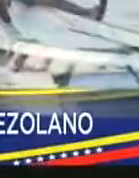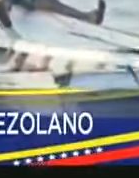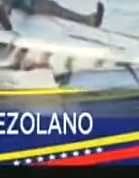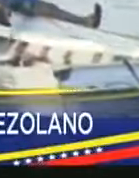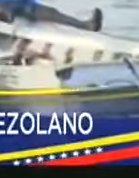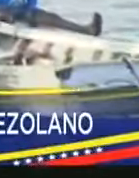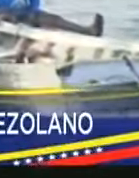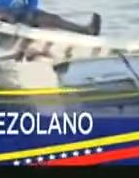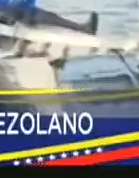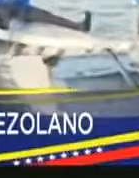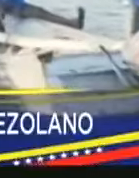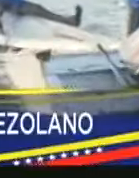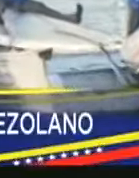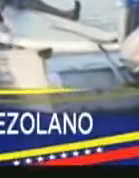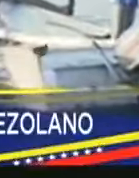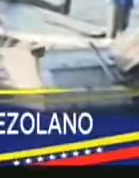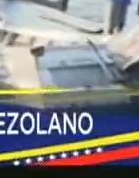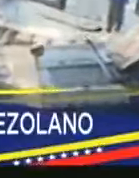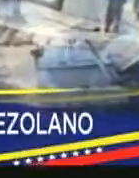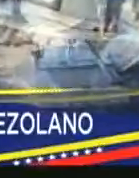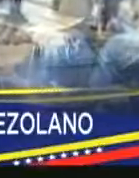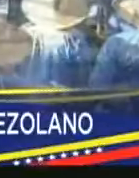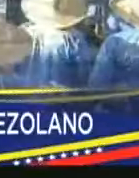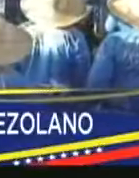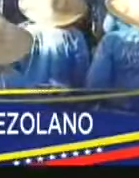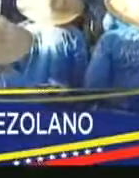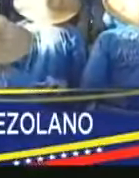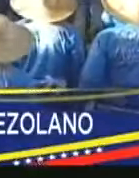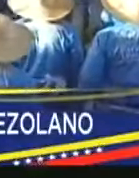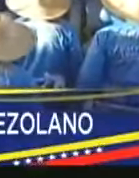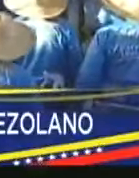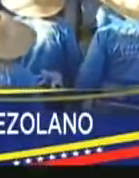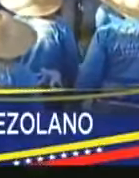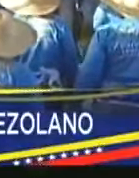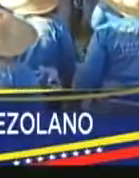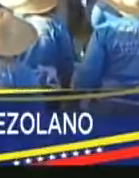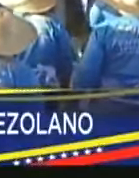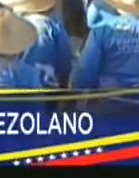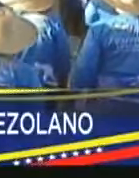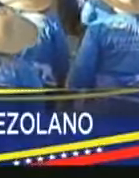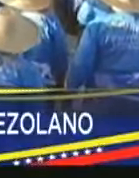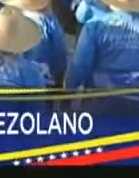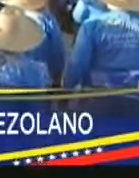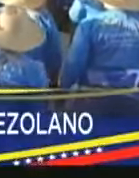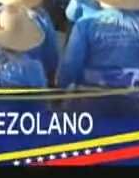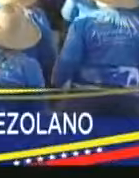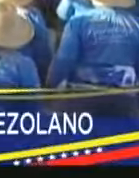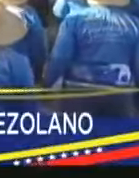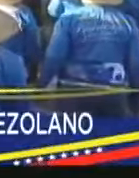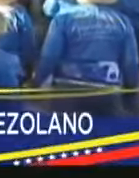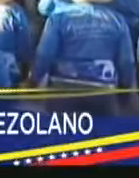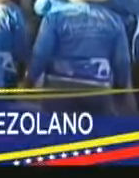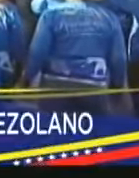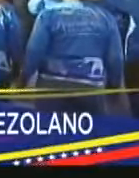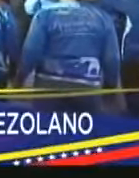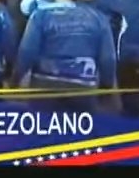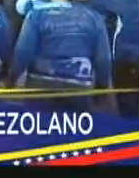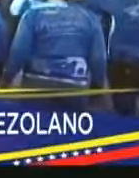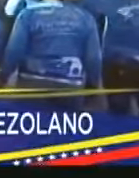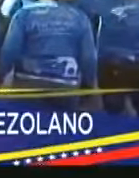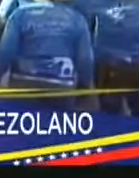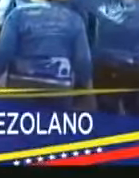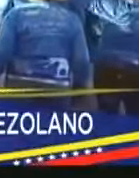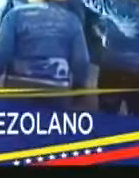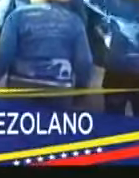Hay 1.236 conformados en el país que agrupan a más de 77.000 pescadores y a la